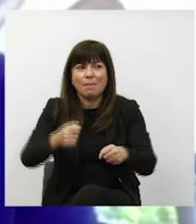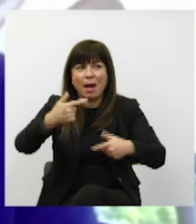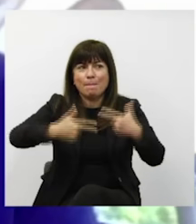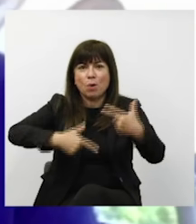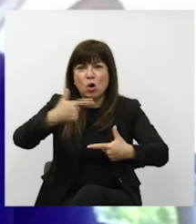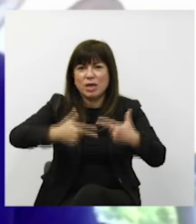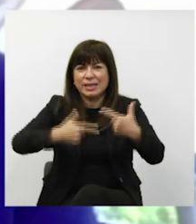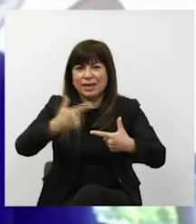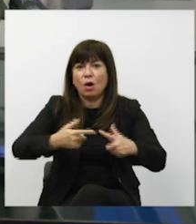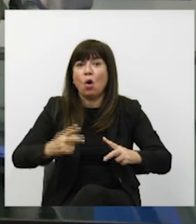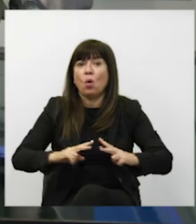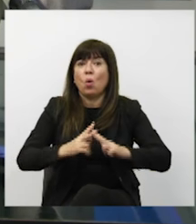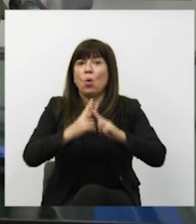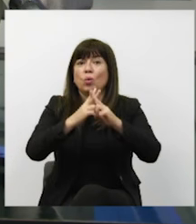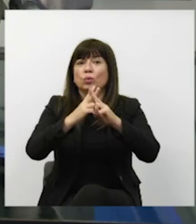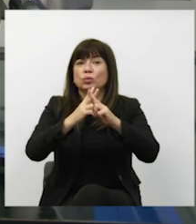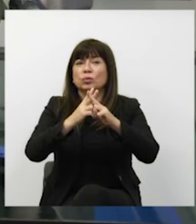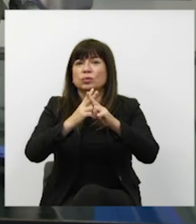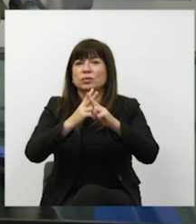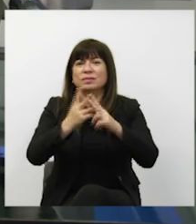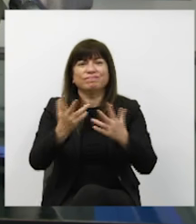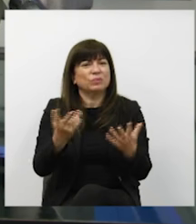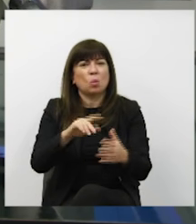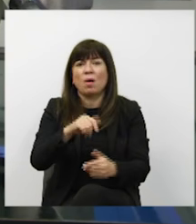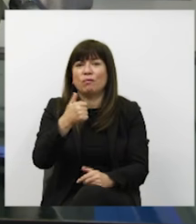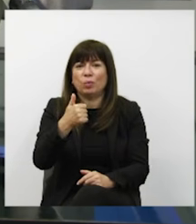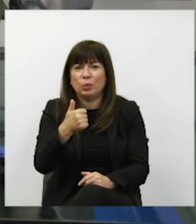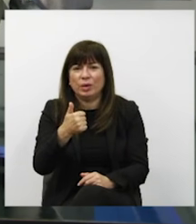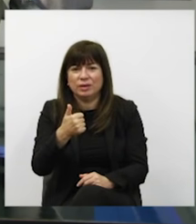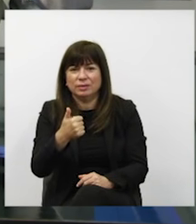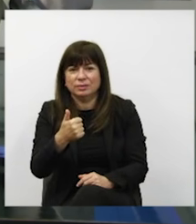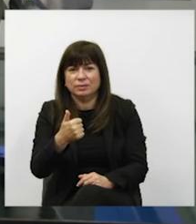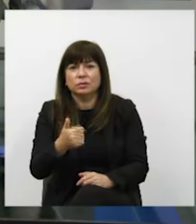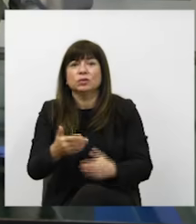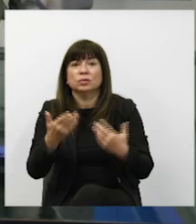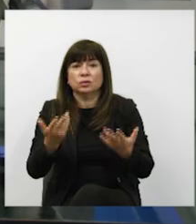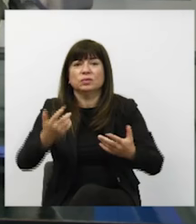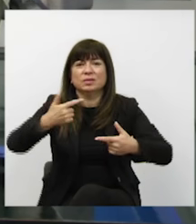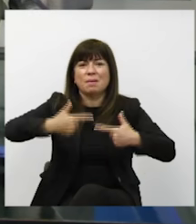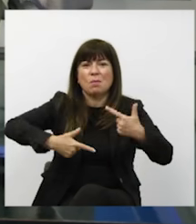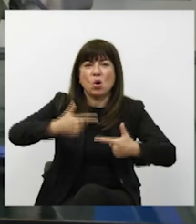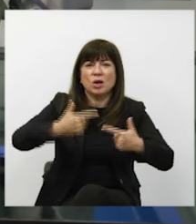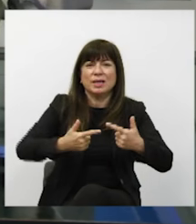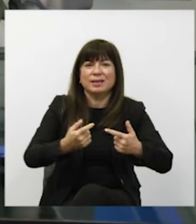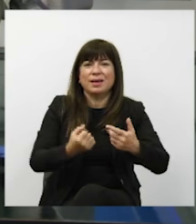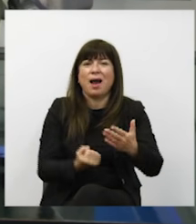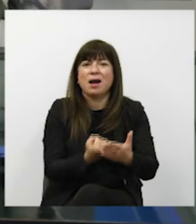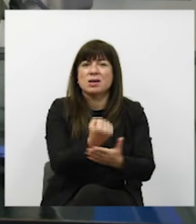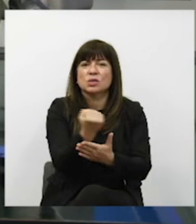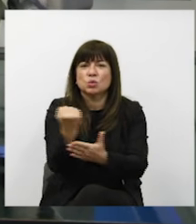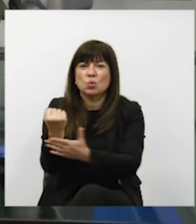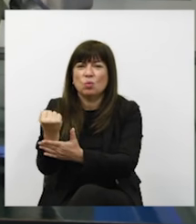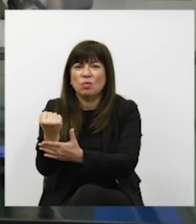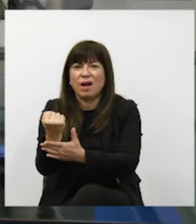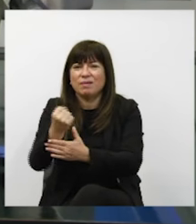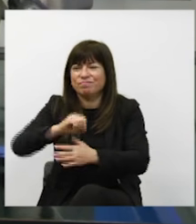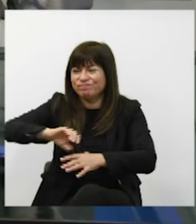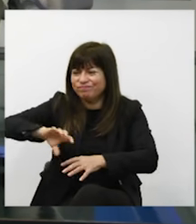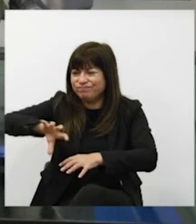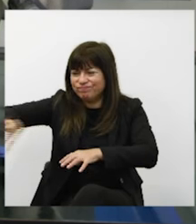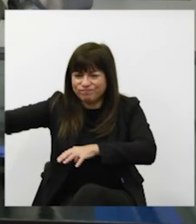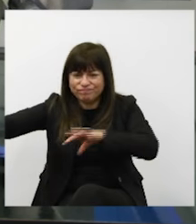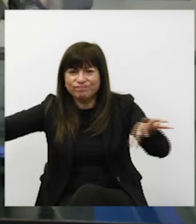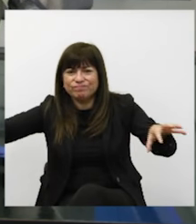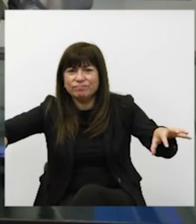de nuestra constitución, deja mucho, mucho que desear. Nosotros tenemos un régimen político que favorece la polarización. Es